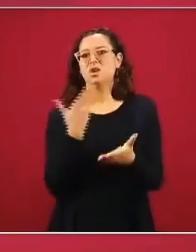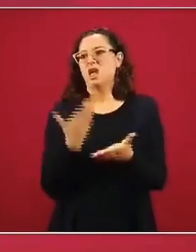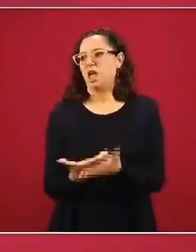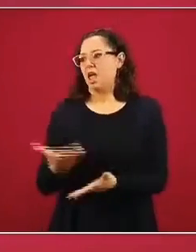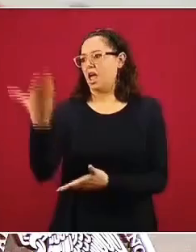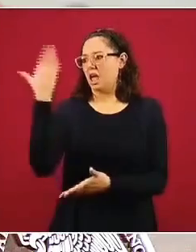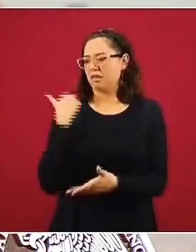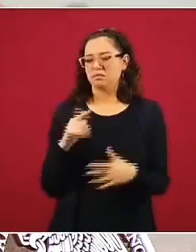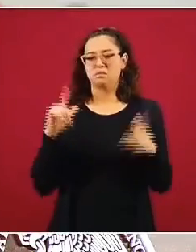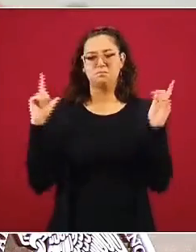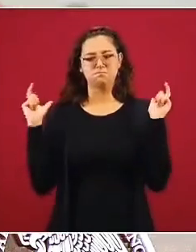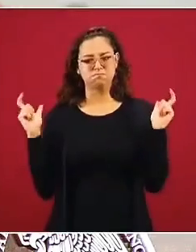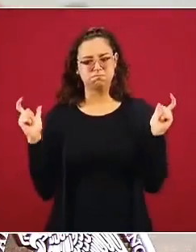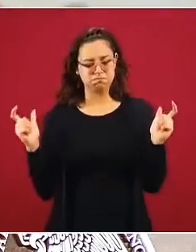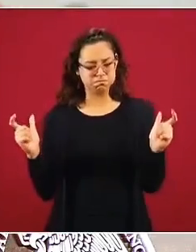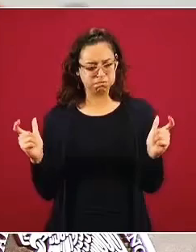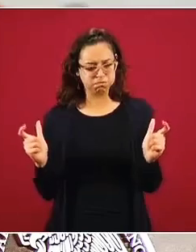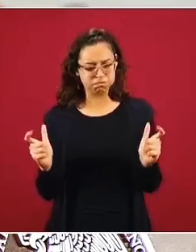iba